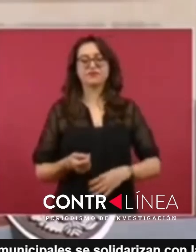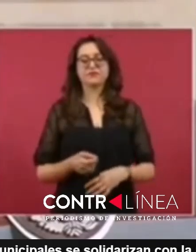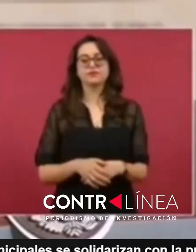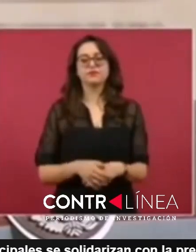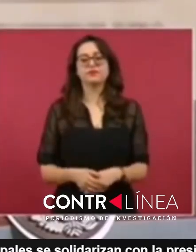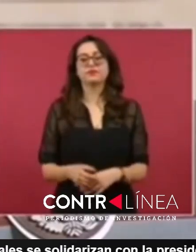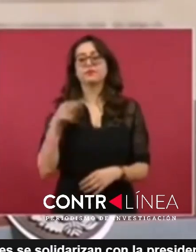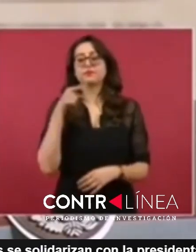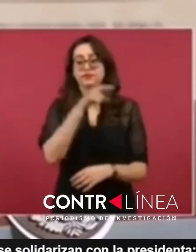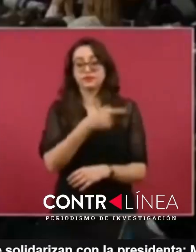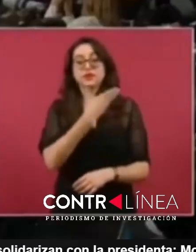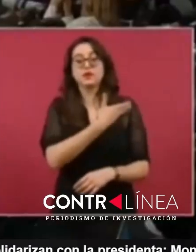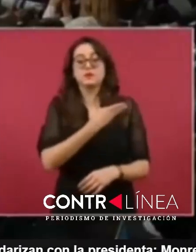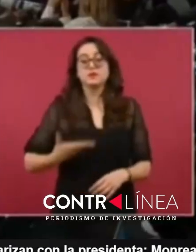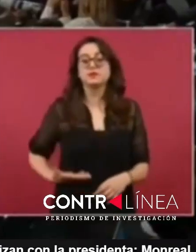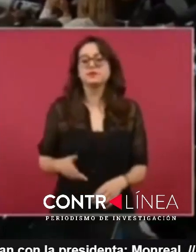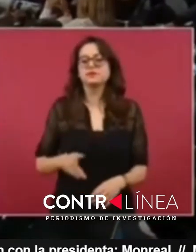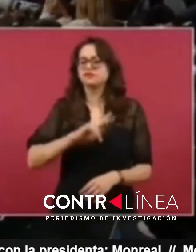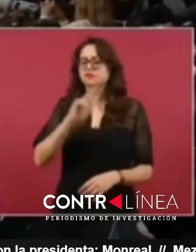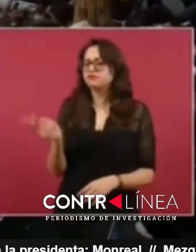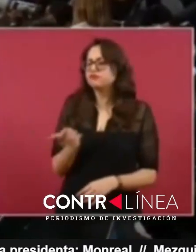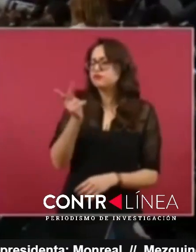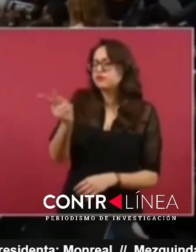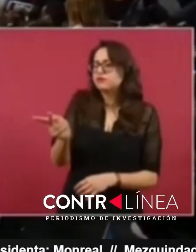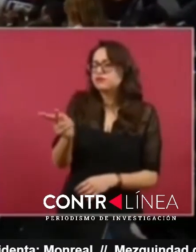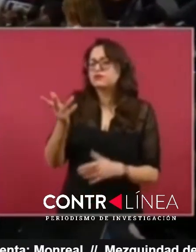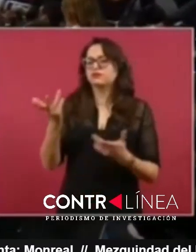ser la política exterior